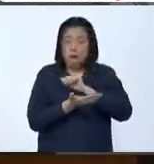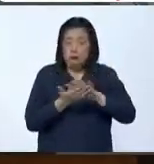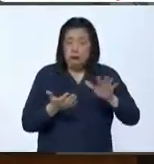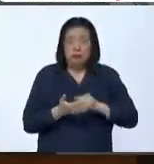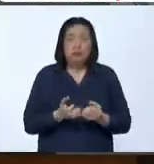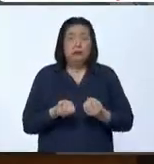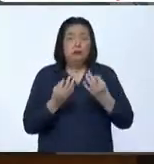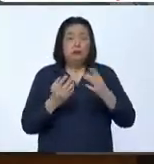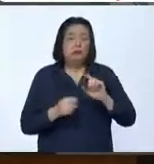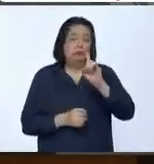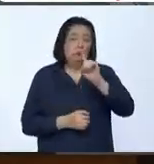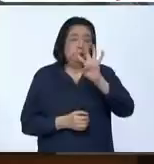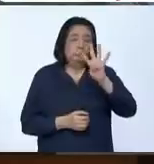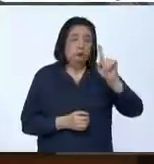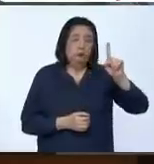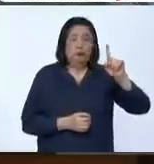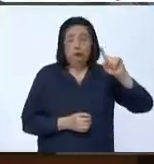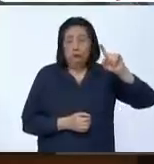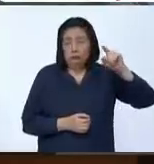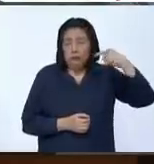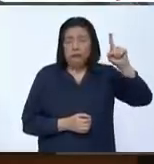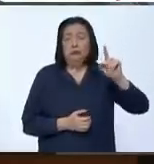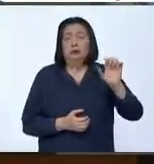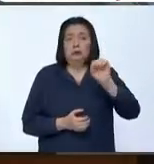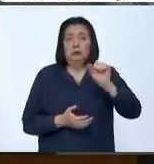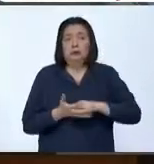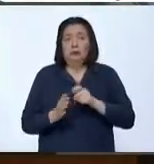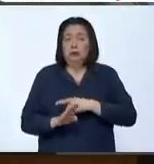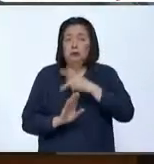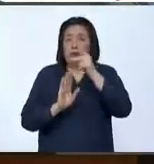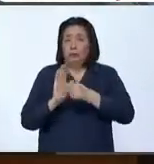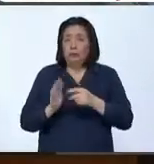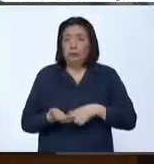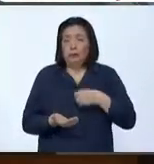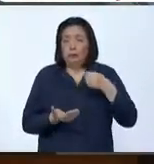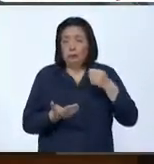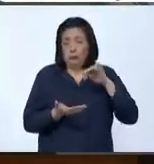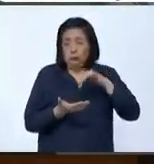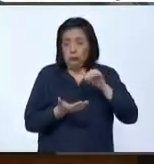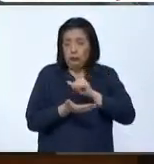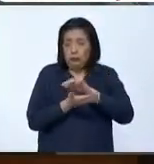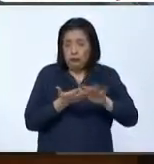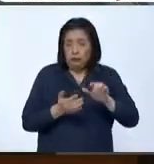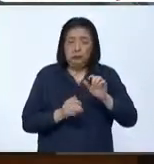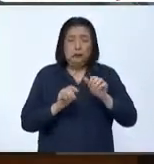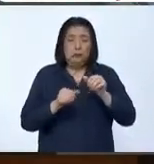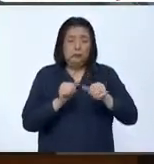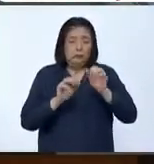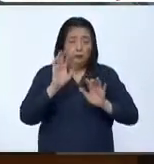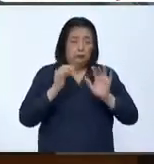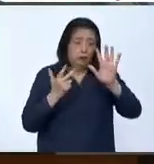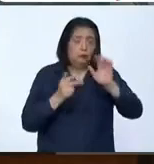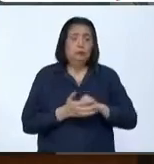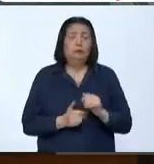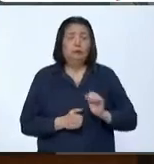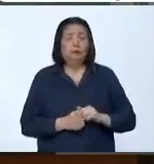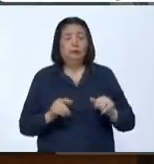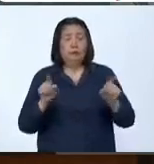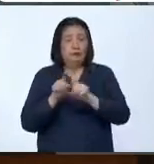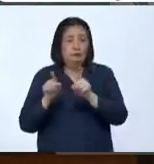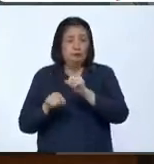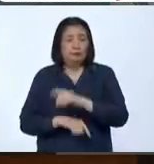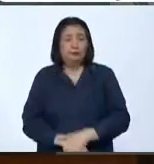inversión de 141 millones de soles Mediante los programas beca 18 además